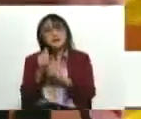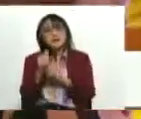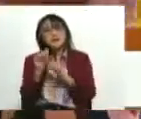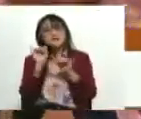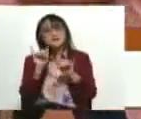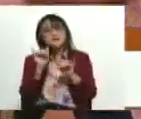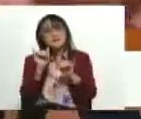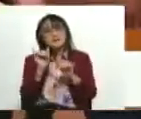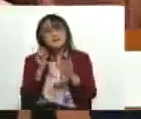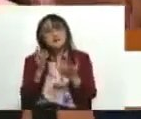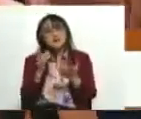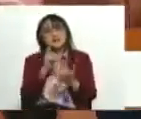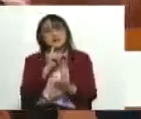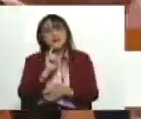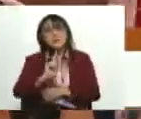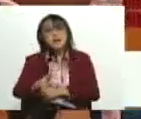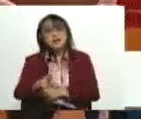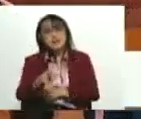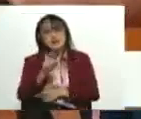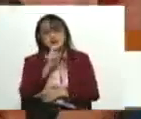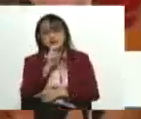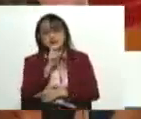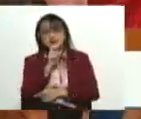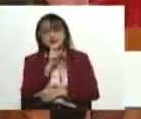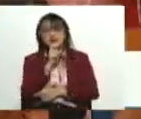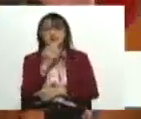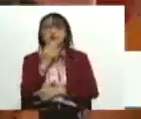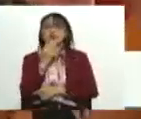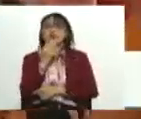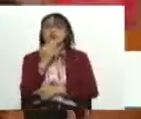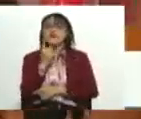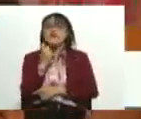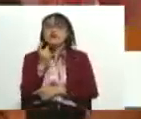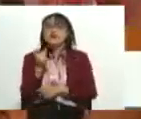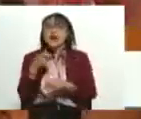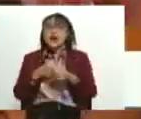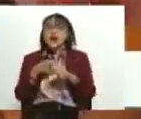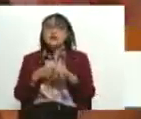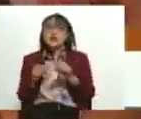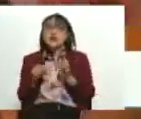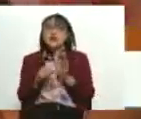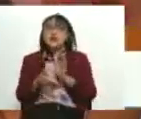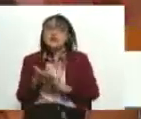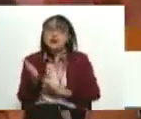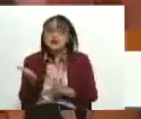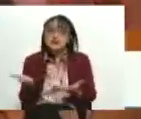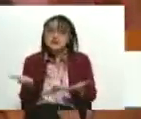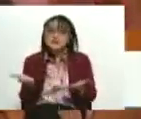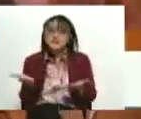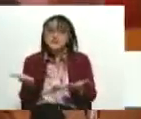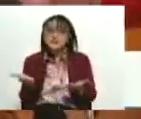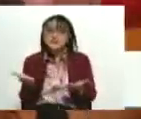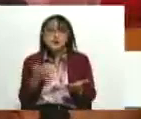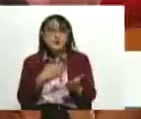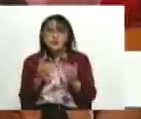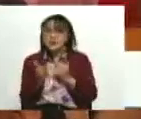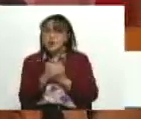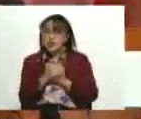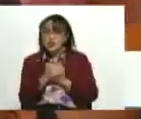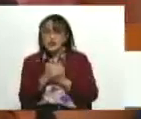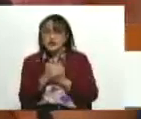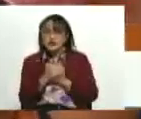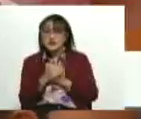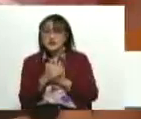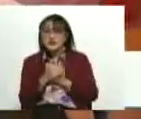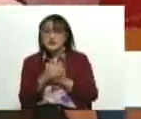¿Quién la manda a ser líder? Si falta el gas, ¿a dónde va? y no se puede esconder.